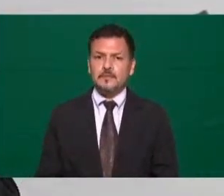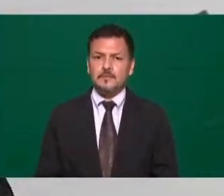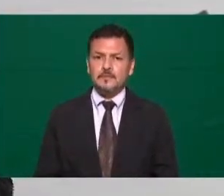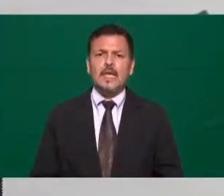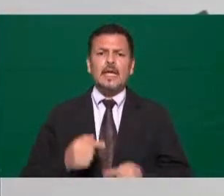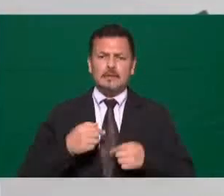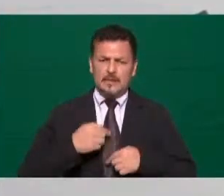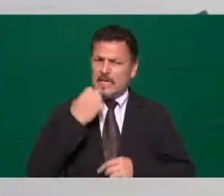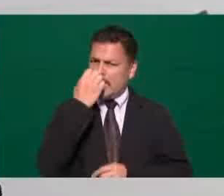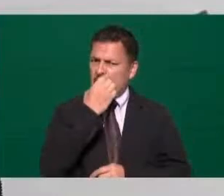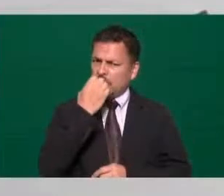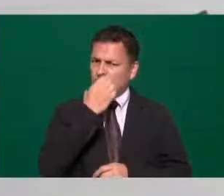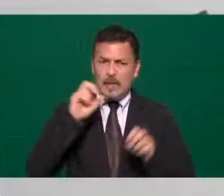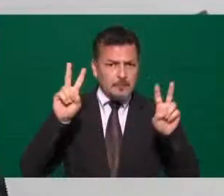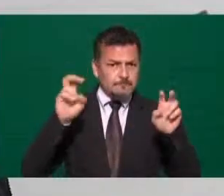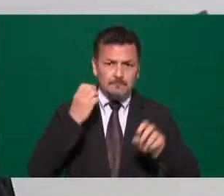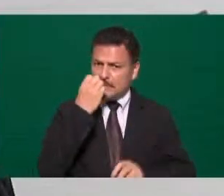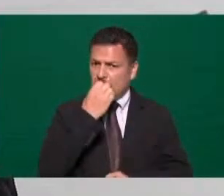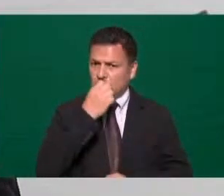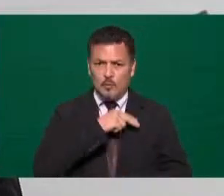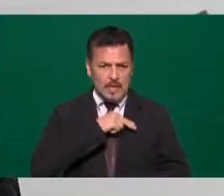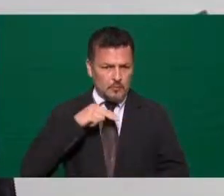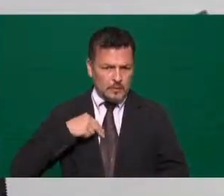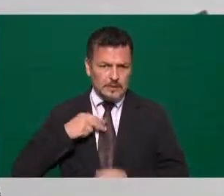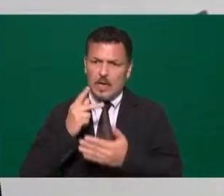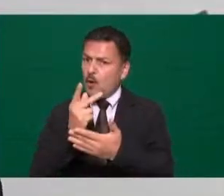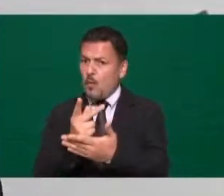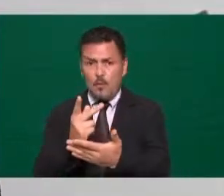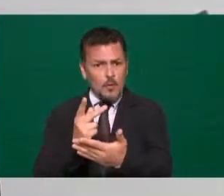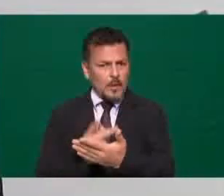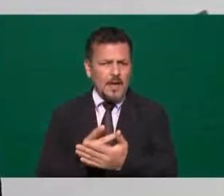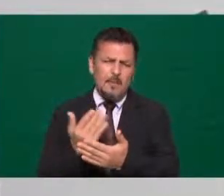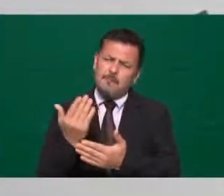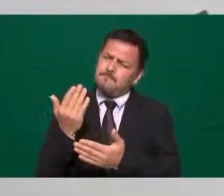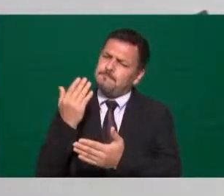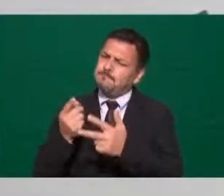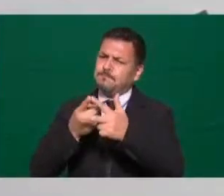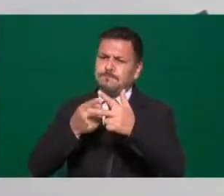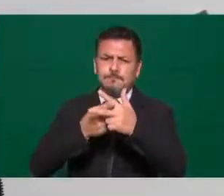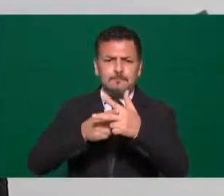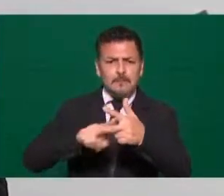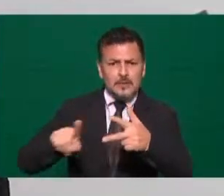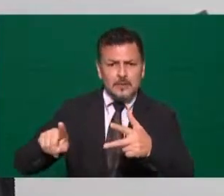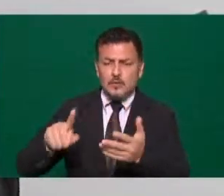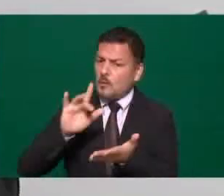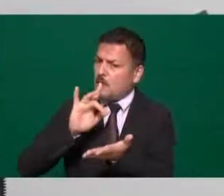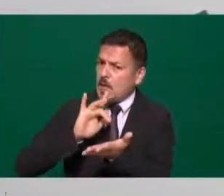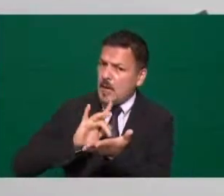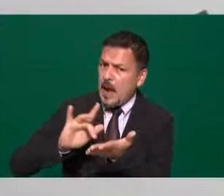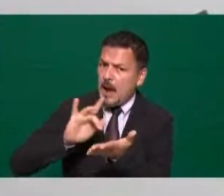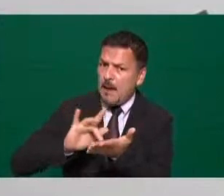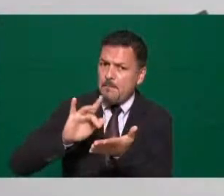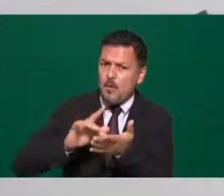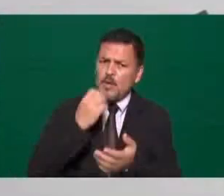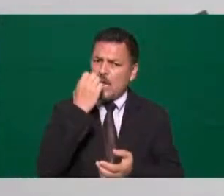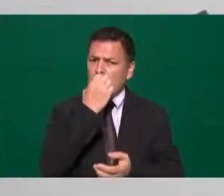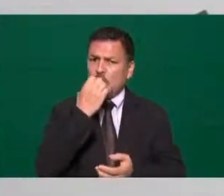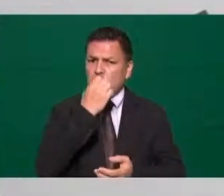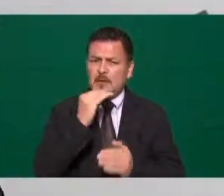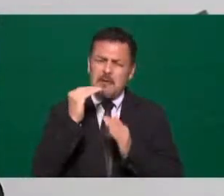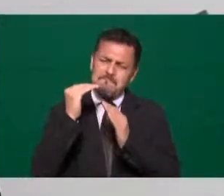La Escuela es Nuestra es un programa que nació apoyando a las escuelas más